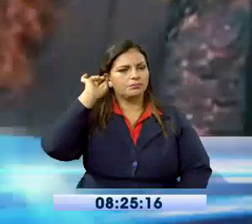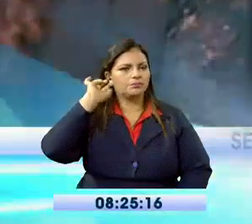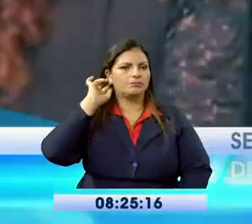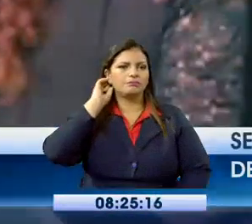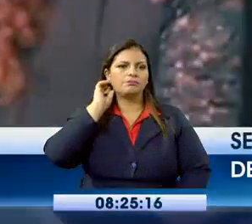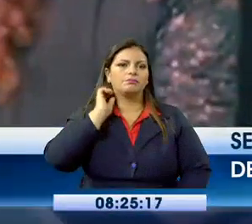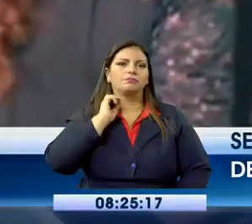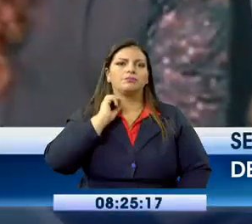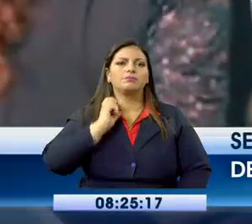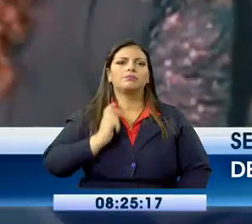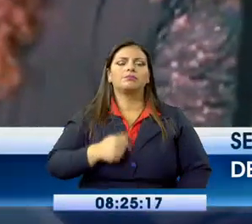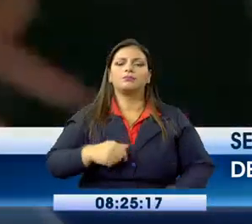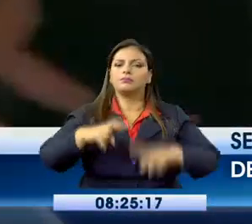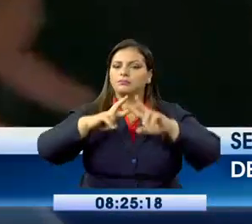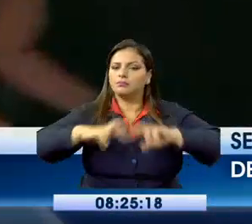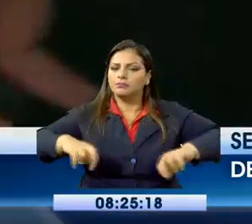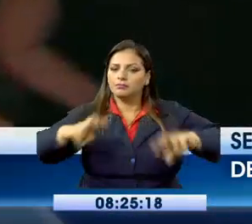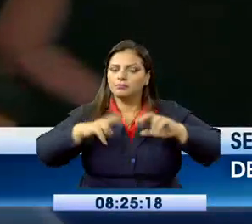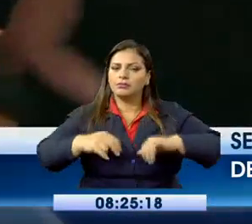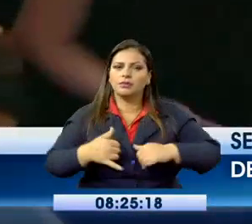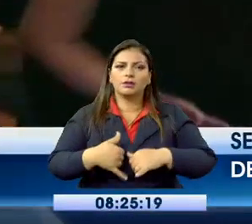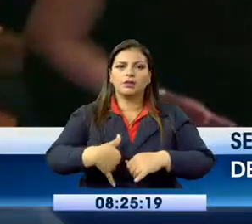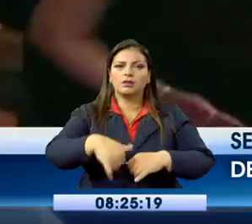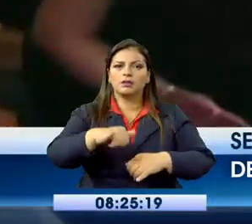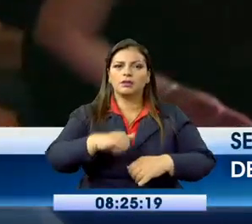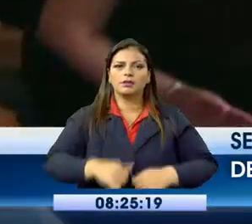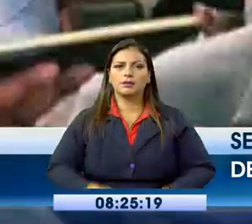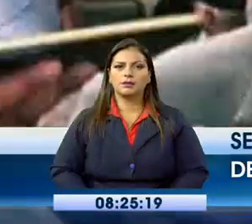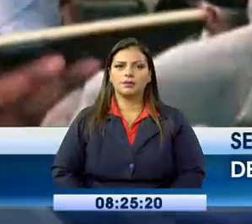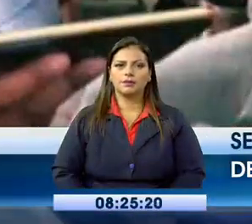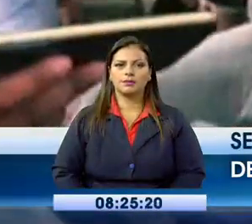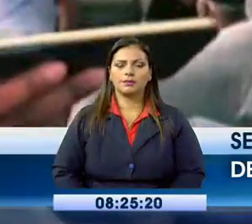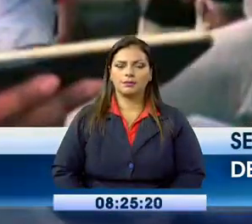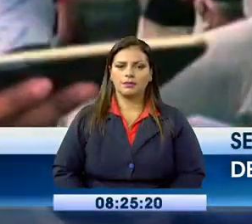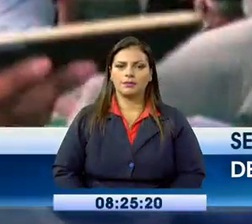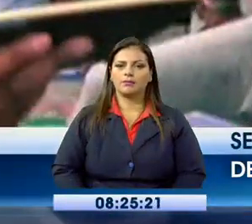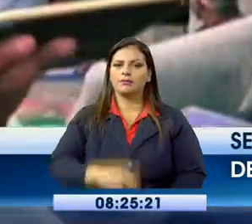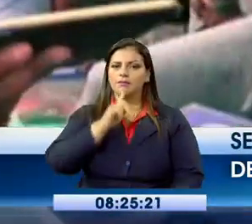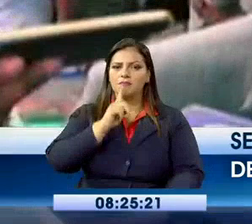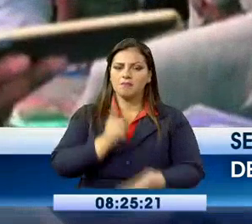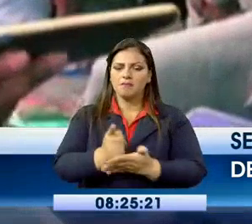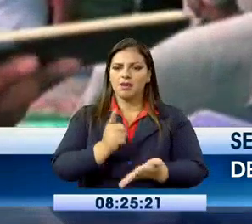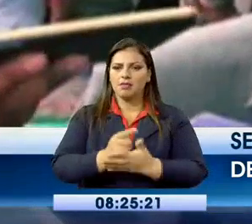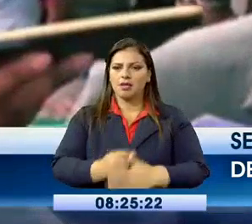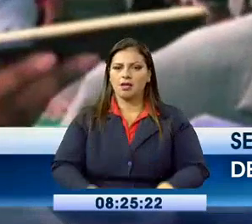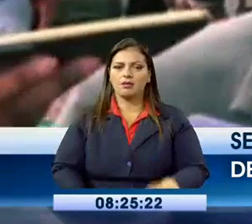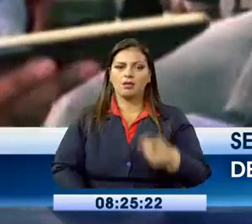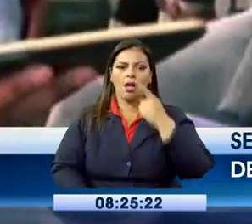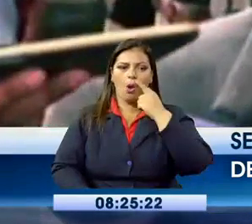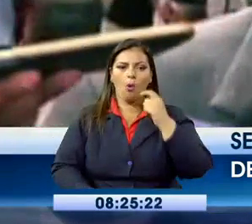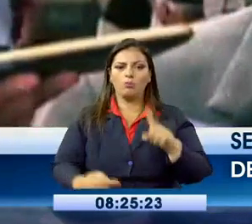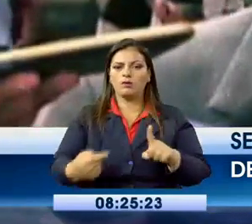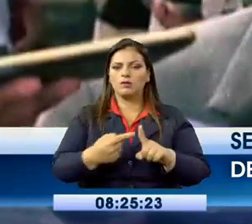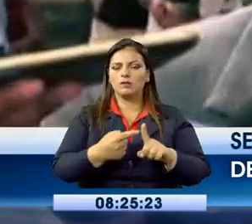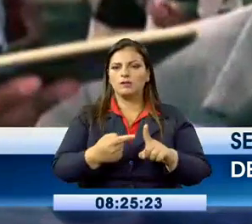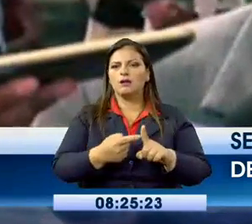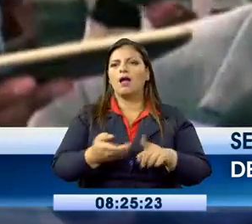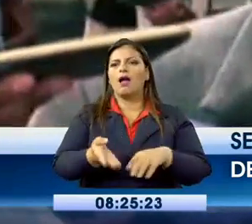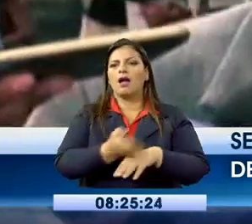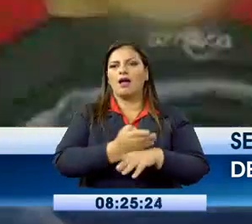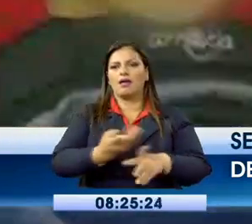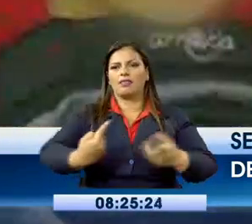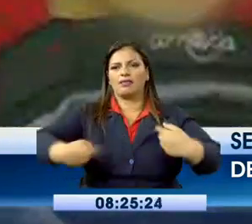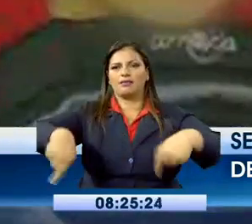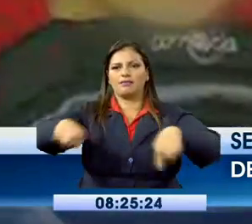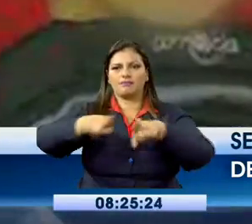las investigaciones en este caso. Las investigaciones preliminares arrojan que el ciudadano, si él es conviviente, la persona que participó, y existe también a su